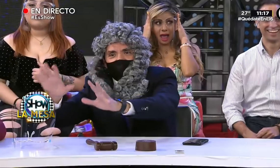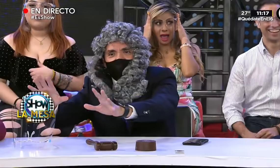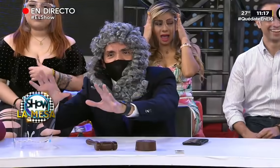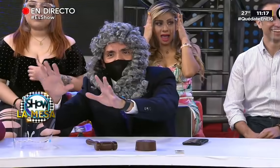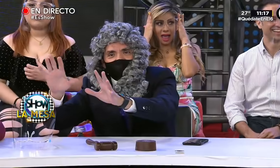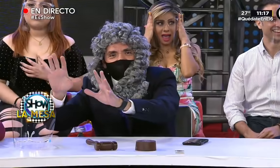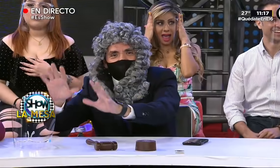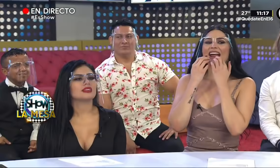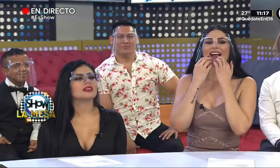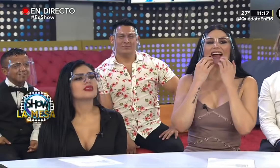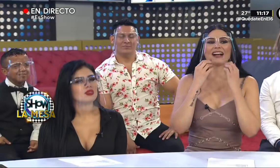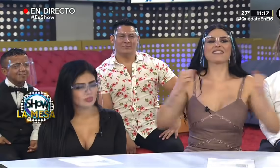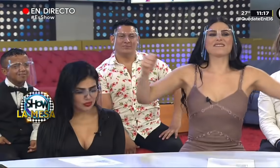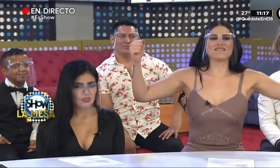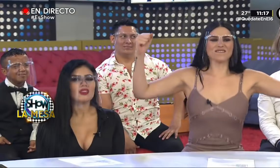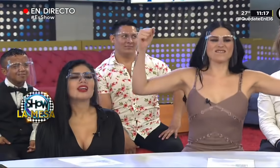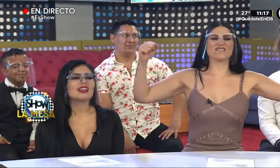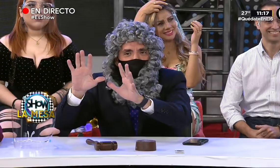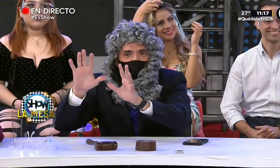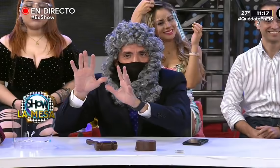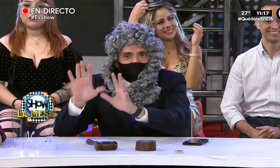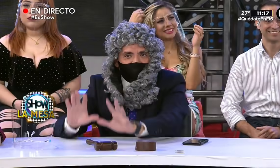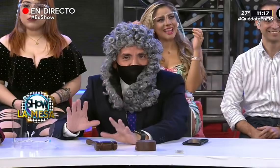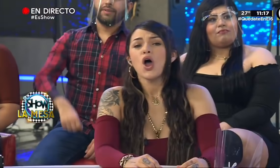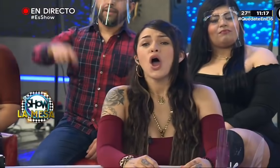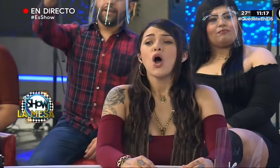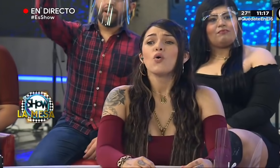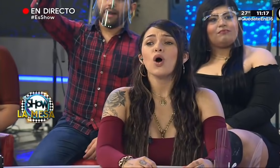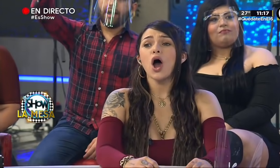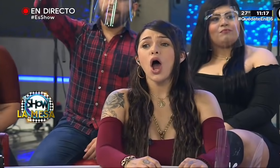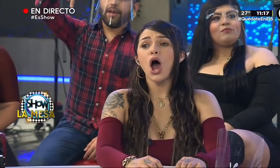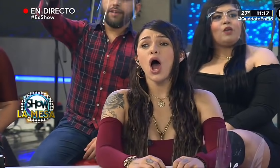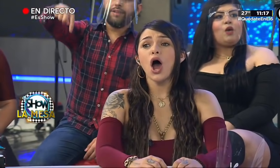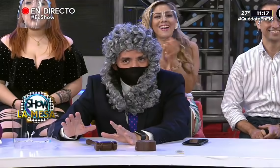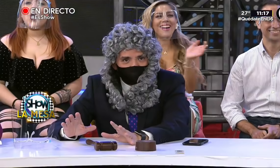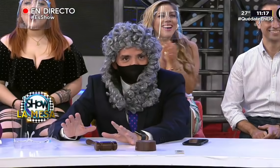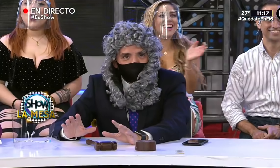Ella quiere entrar al programa.